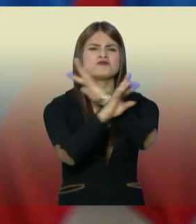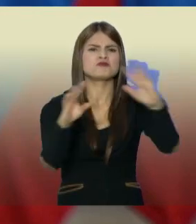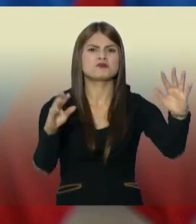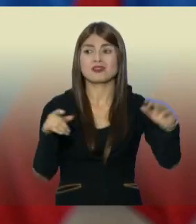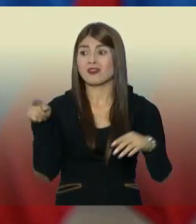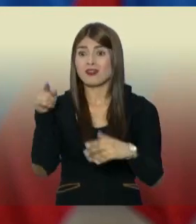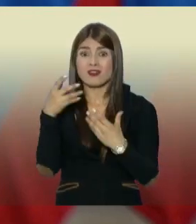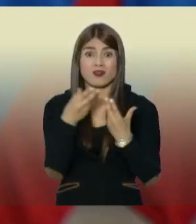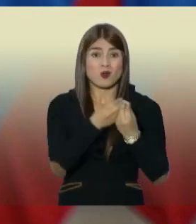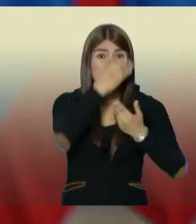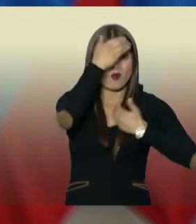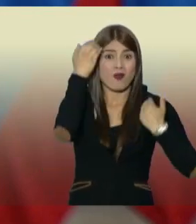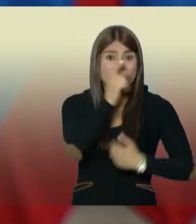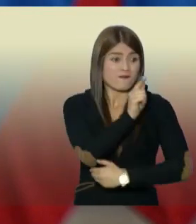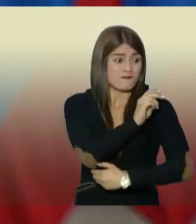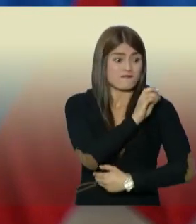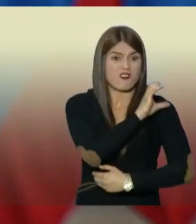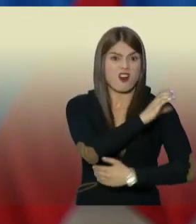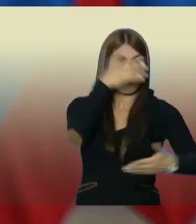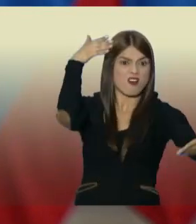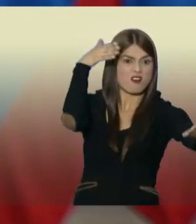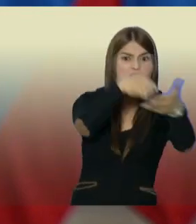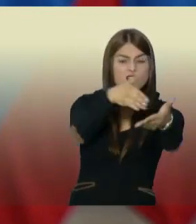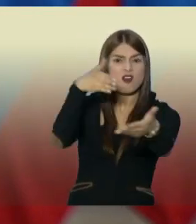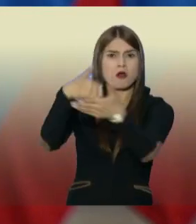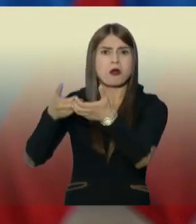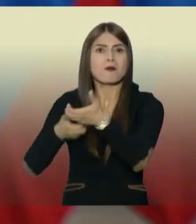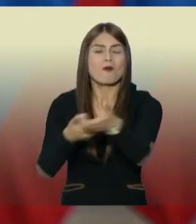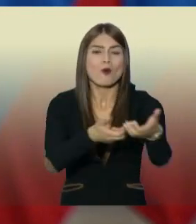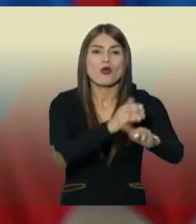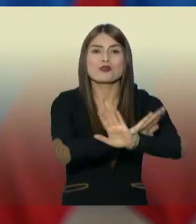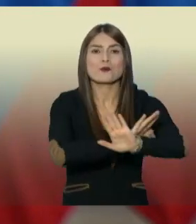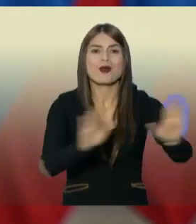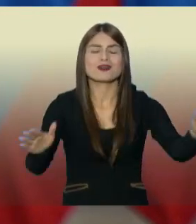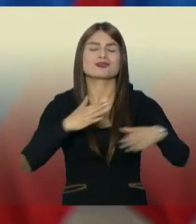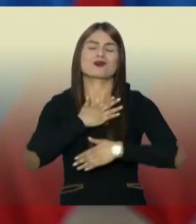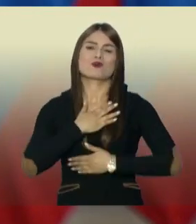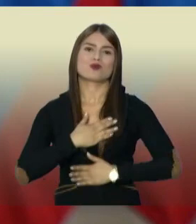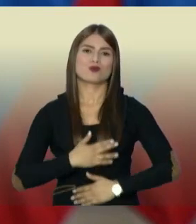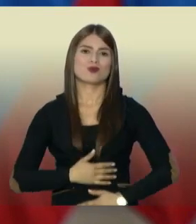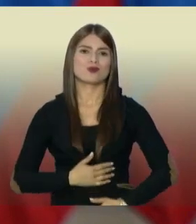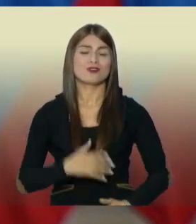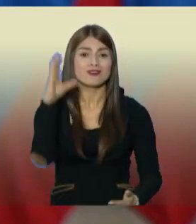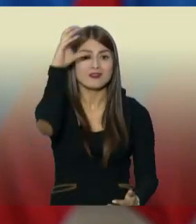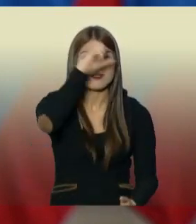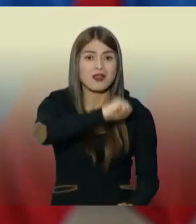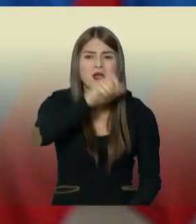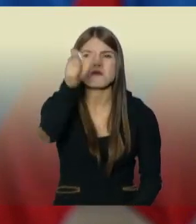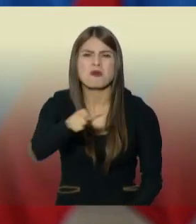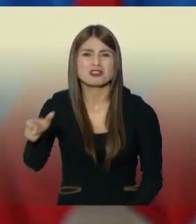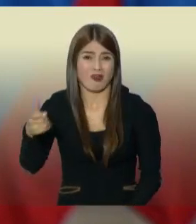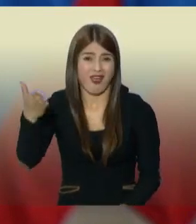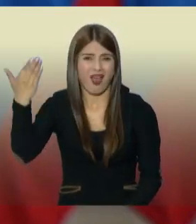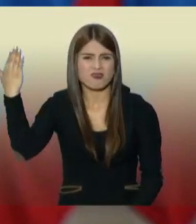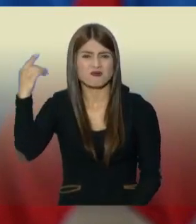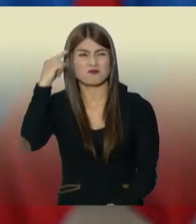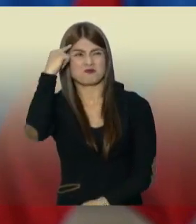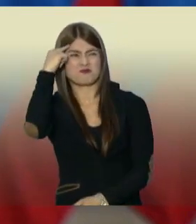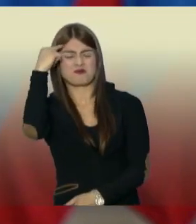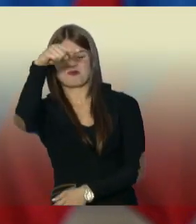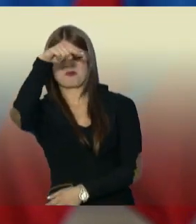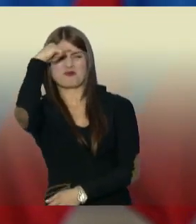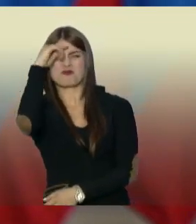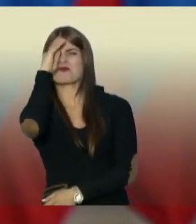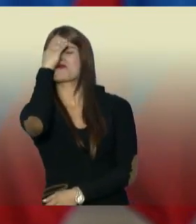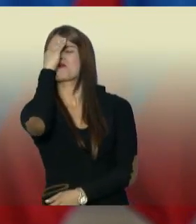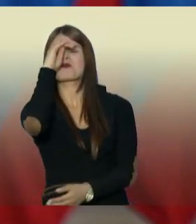población civil los escépticos los que viven de sembrar pesimismo y desconfianza decían que no iba a ser posible